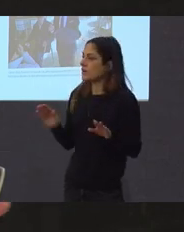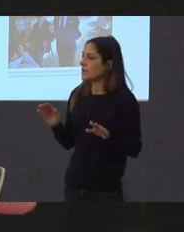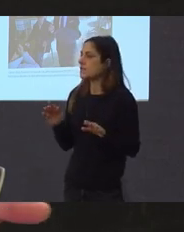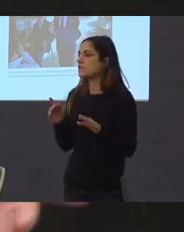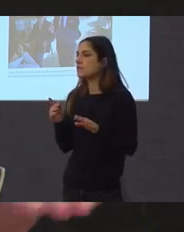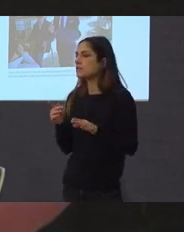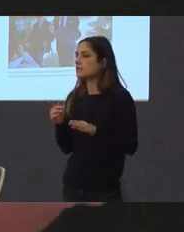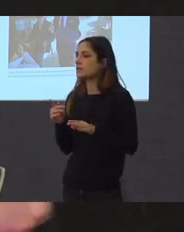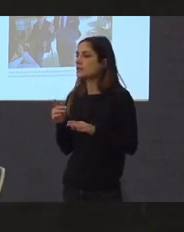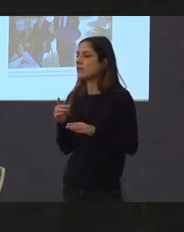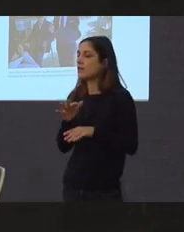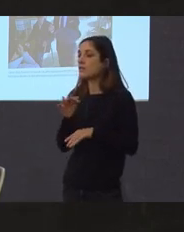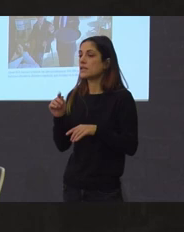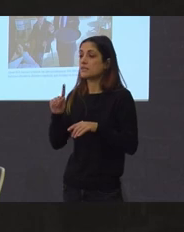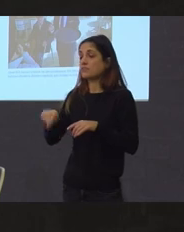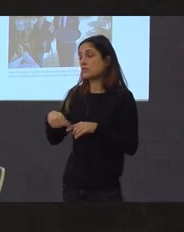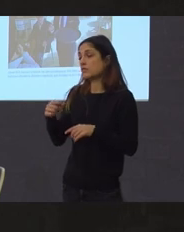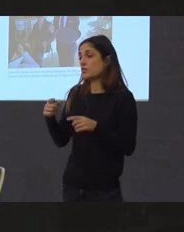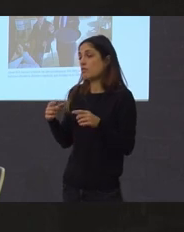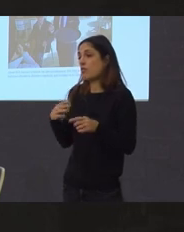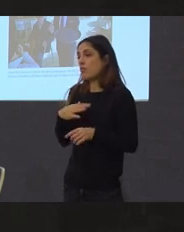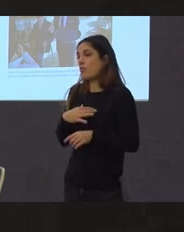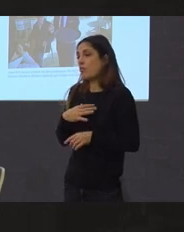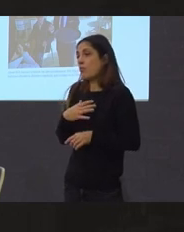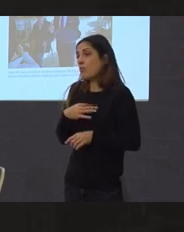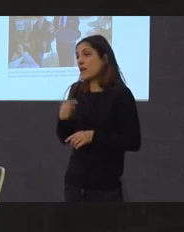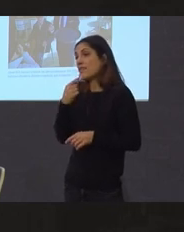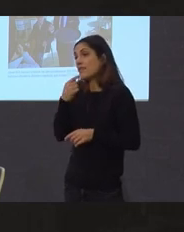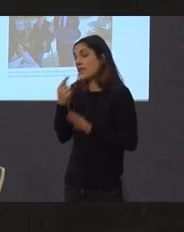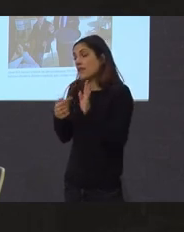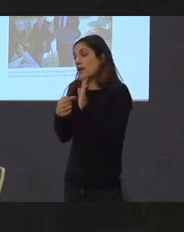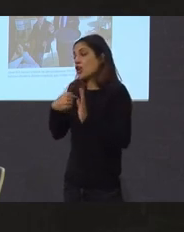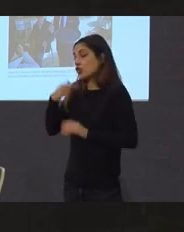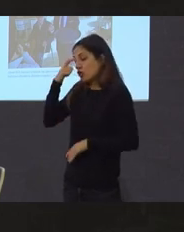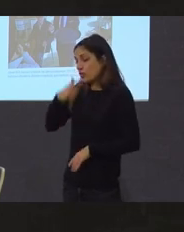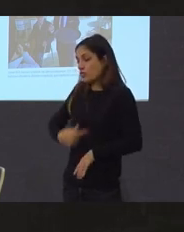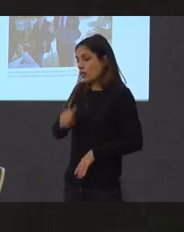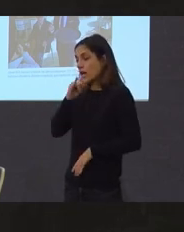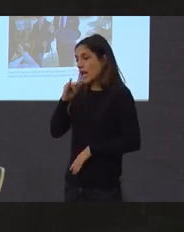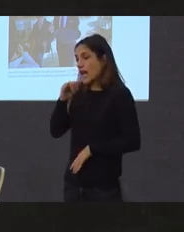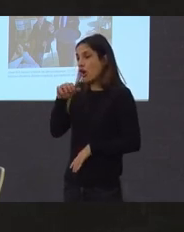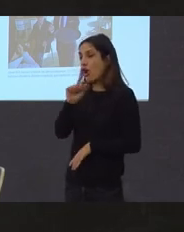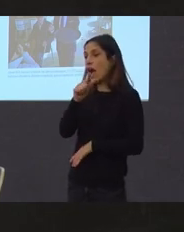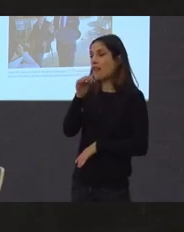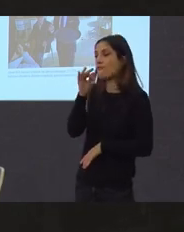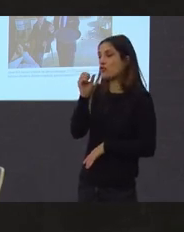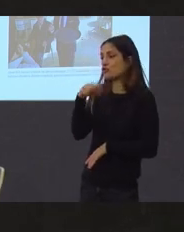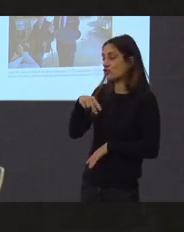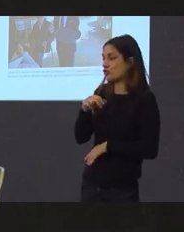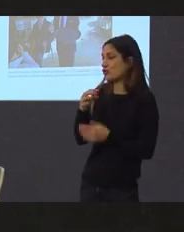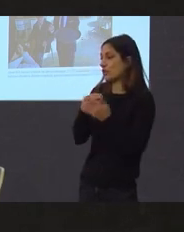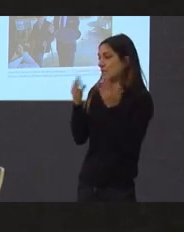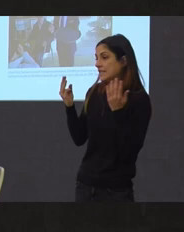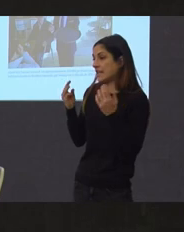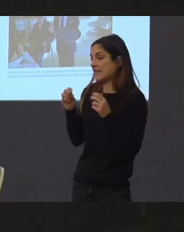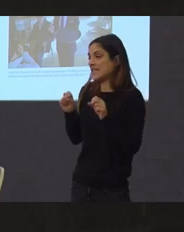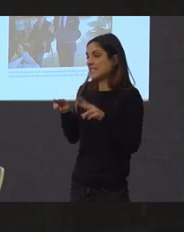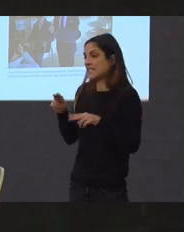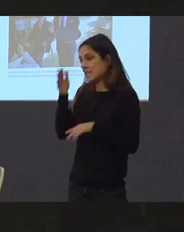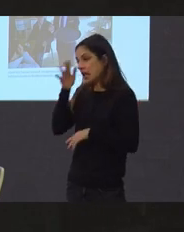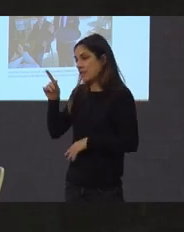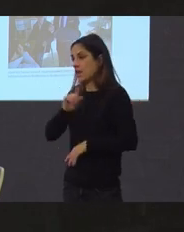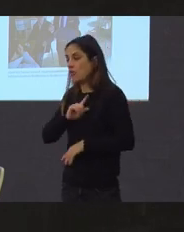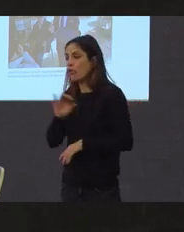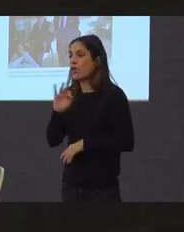podía poñer nas tarxetas de visita que era fillo de Alfonso XIII sin que o denunciara ninguén e o meteran